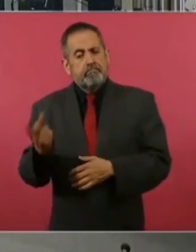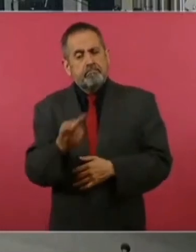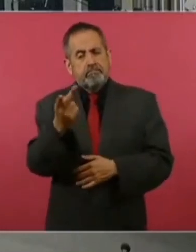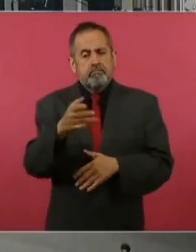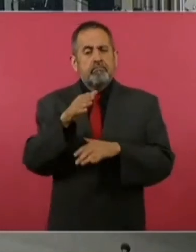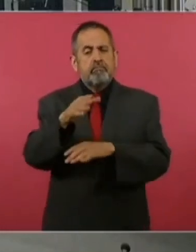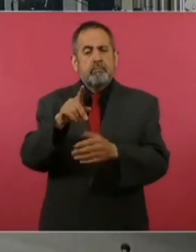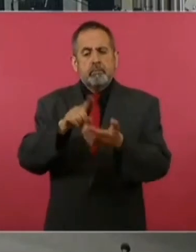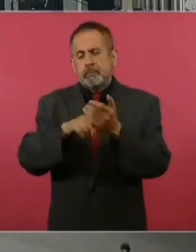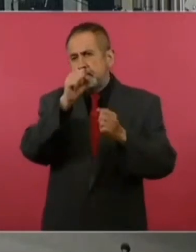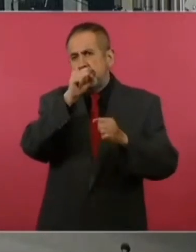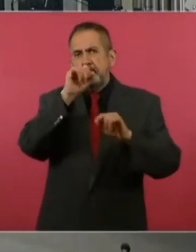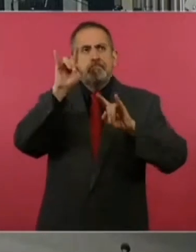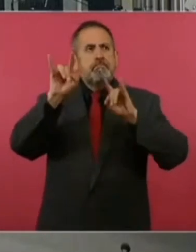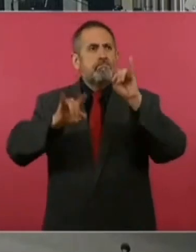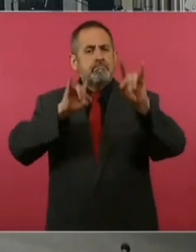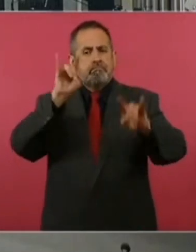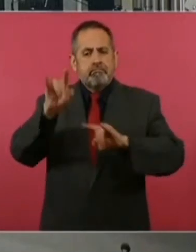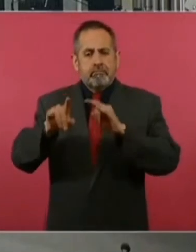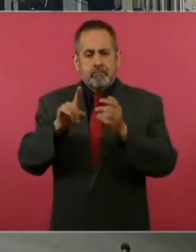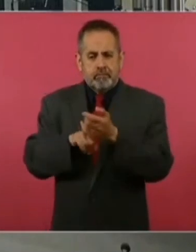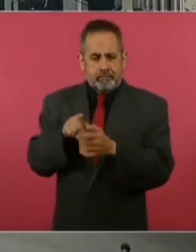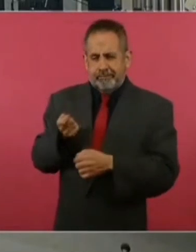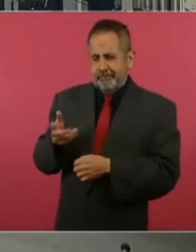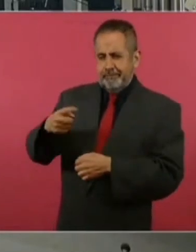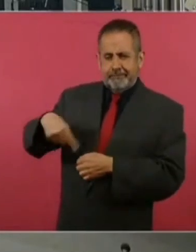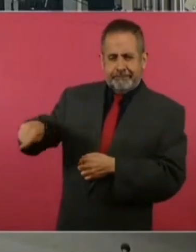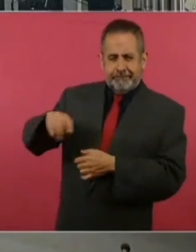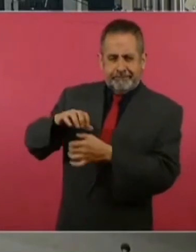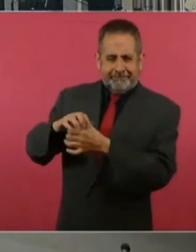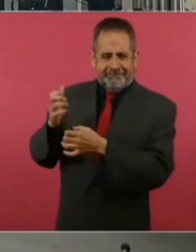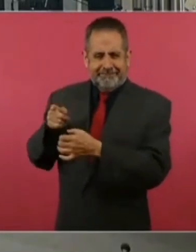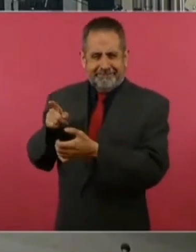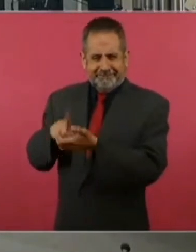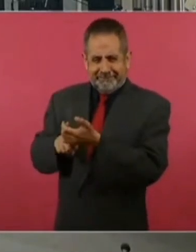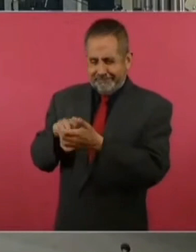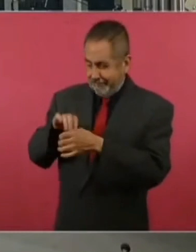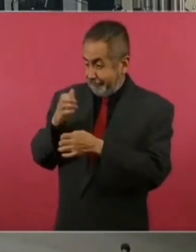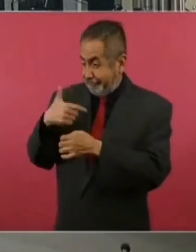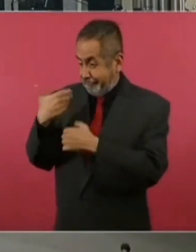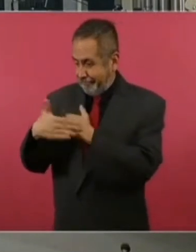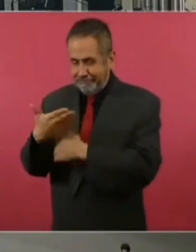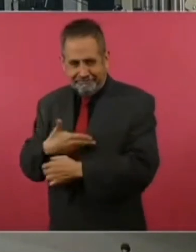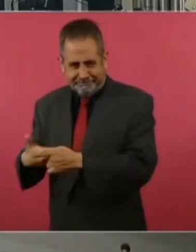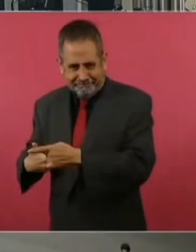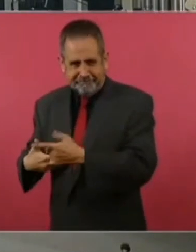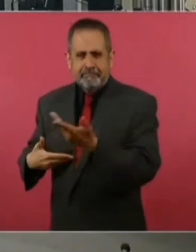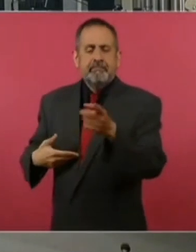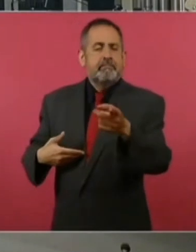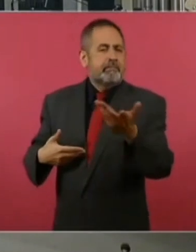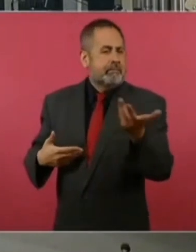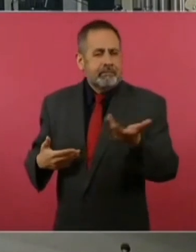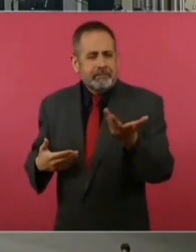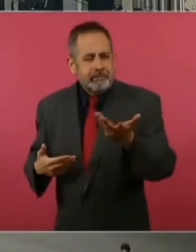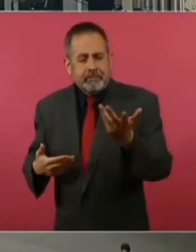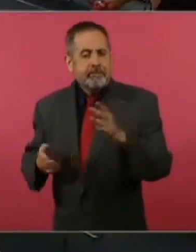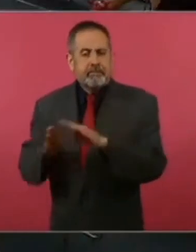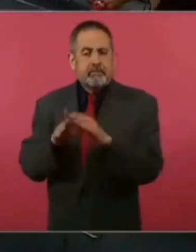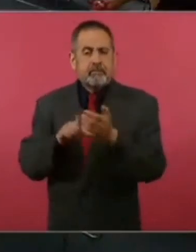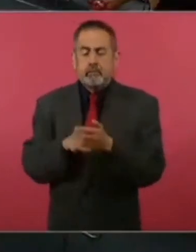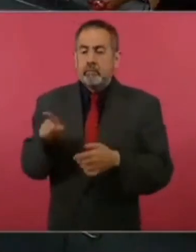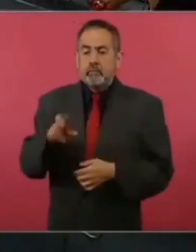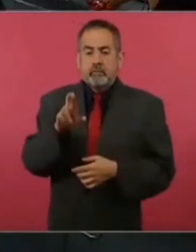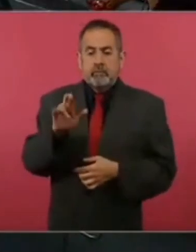la colocación de anuncios espectaculares por parte de las llamadas corcholatas presidenciales de Morena. Uno de los aspirantes,